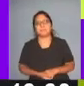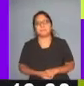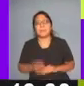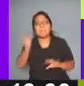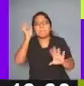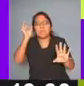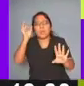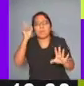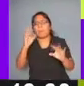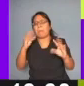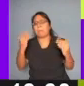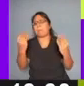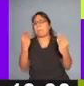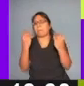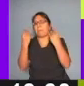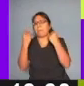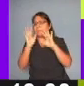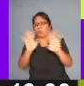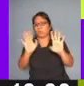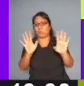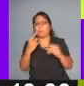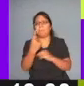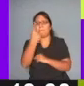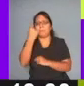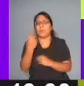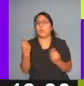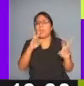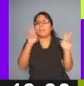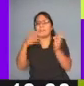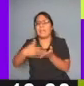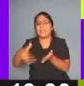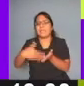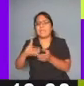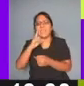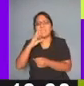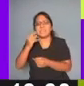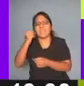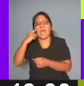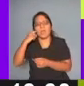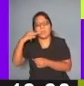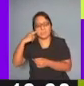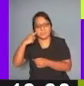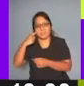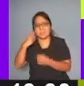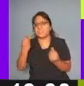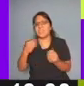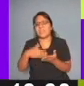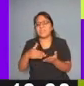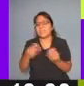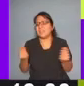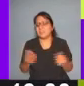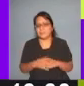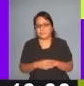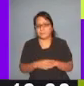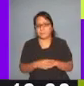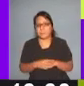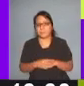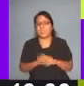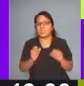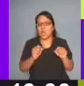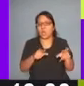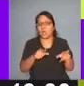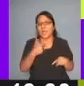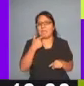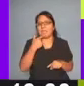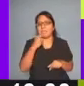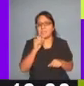Vamos de a uno. ¿Trabajar con relación al tema del INADI, considerando de qué va a pasar a órbita de su ministerio? Sí.